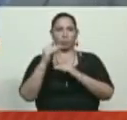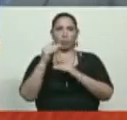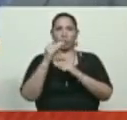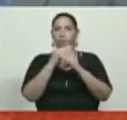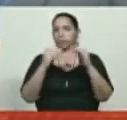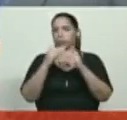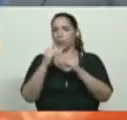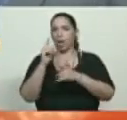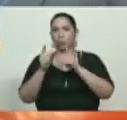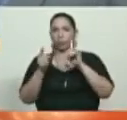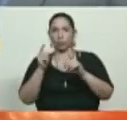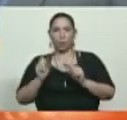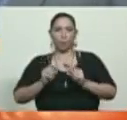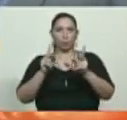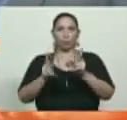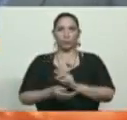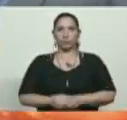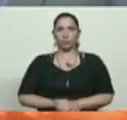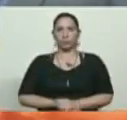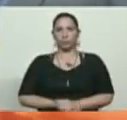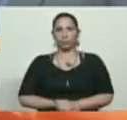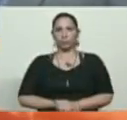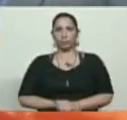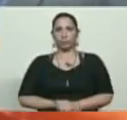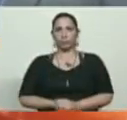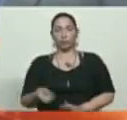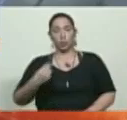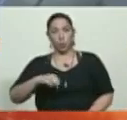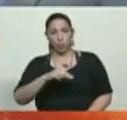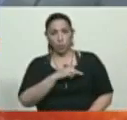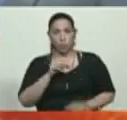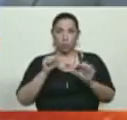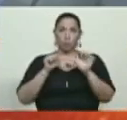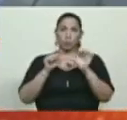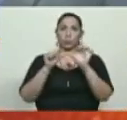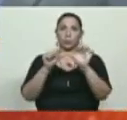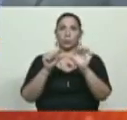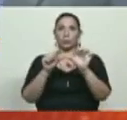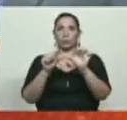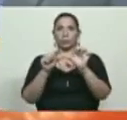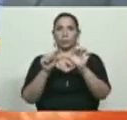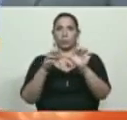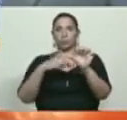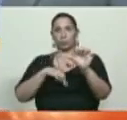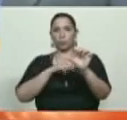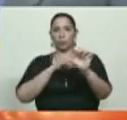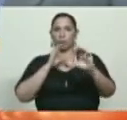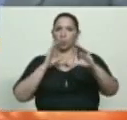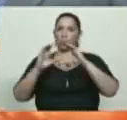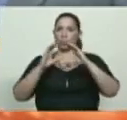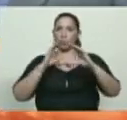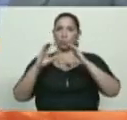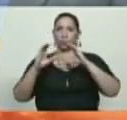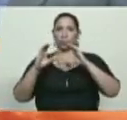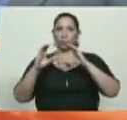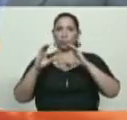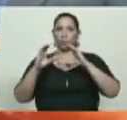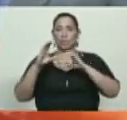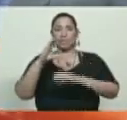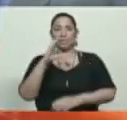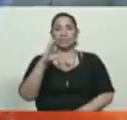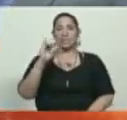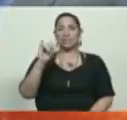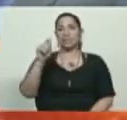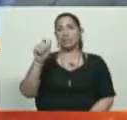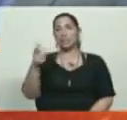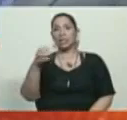de las opciones para nosotros mantener nuestra comunicación con Citgo. Citgo es una